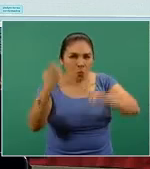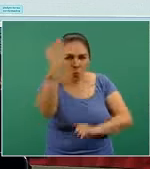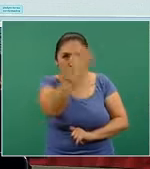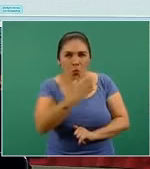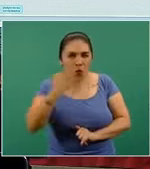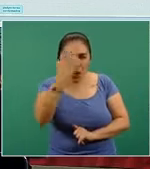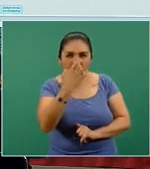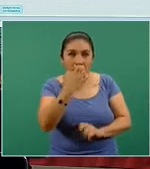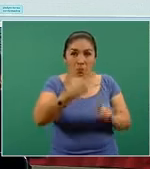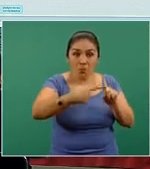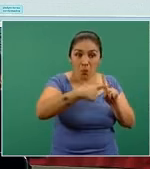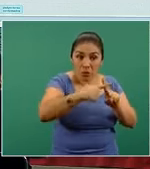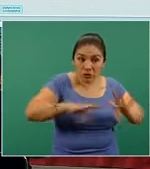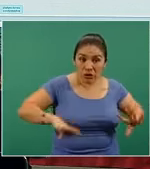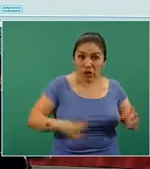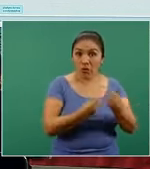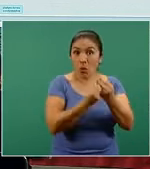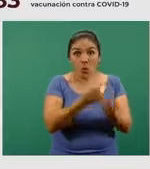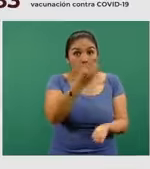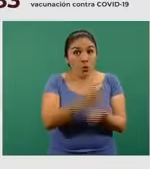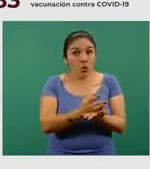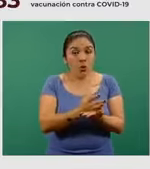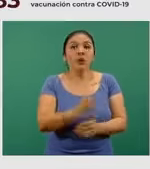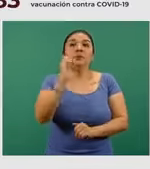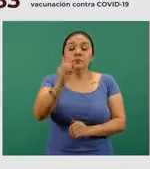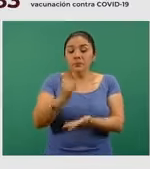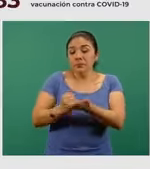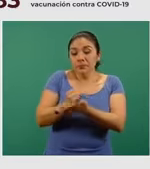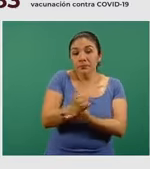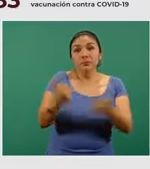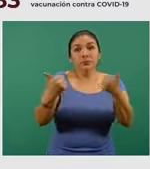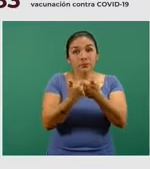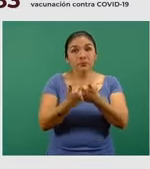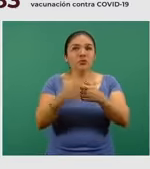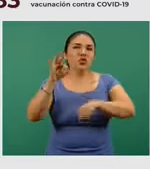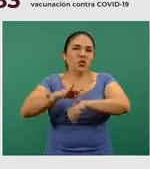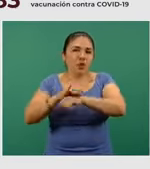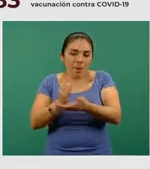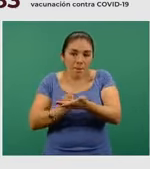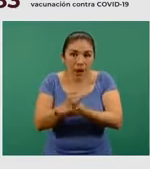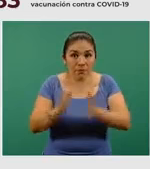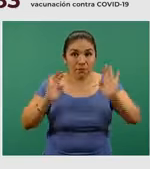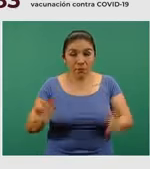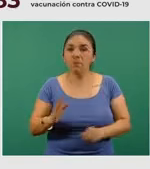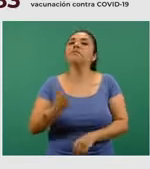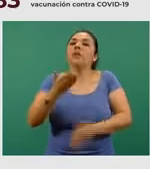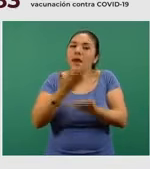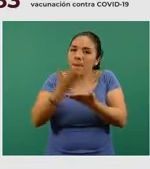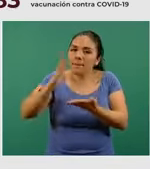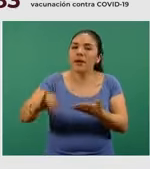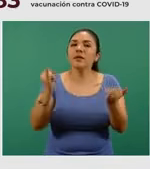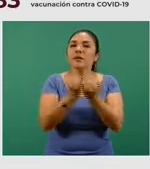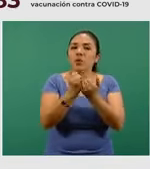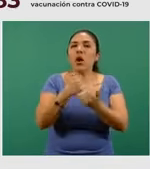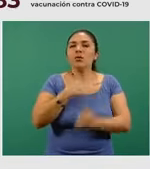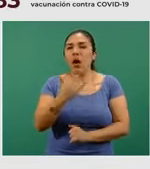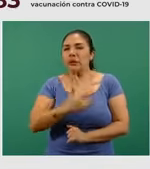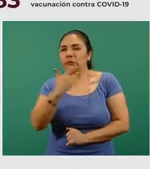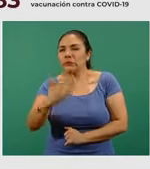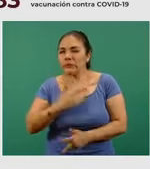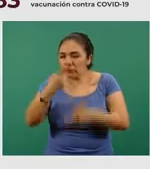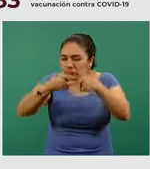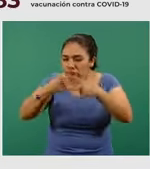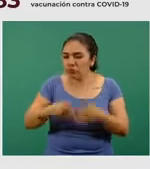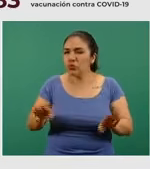de laboratorio o que en su momento se los dictamina como tal, sino además hacemos una estimación con